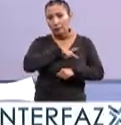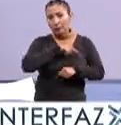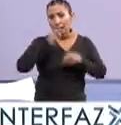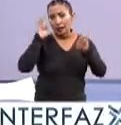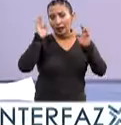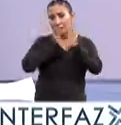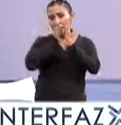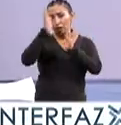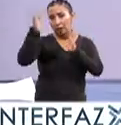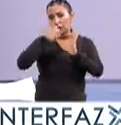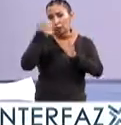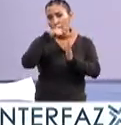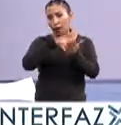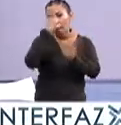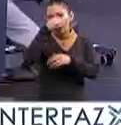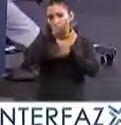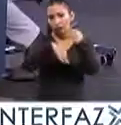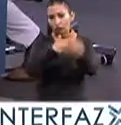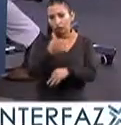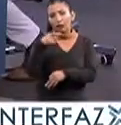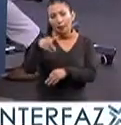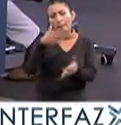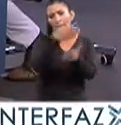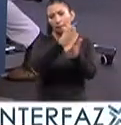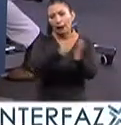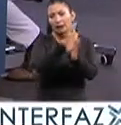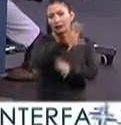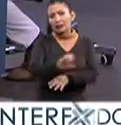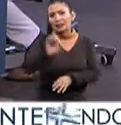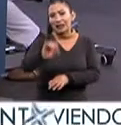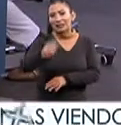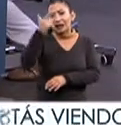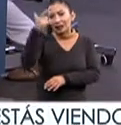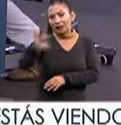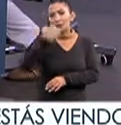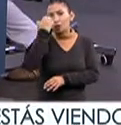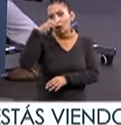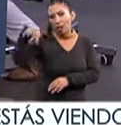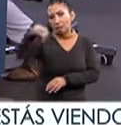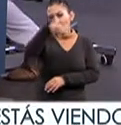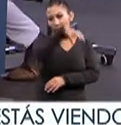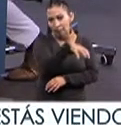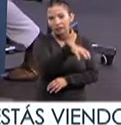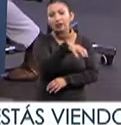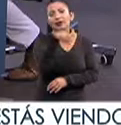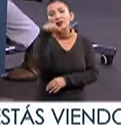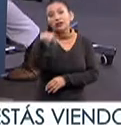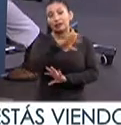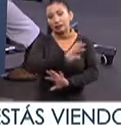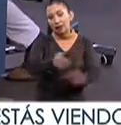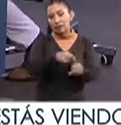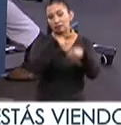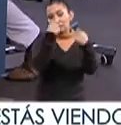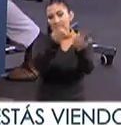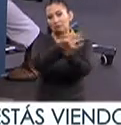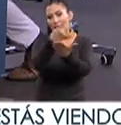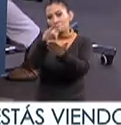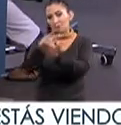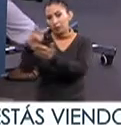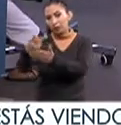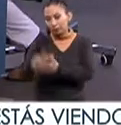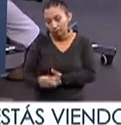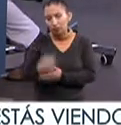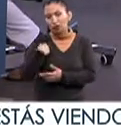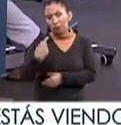Biblioteca Escolar, un espacio de todos en el que participaron 567 planteles. Y bueno, ya se entregaron los premios y yo